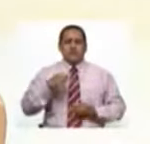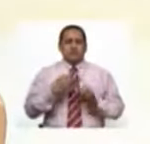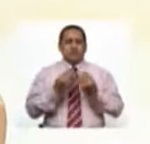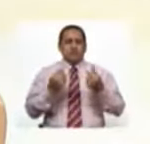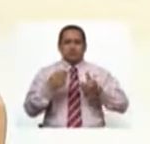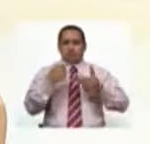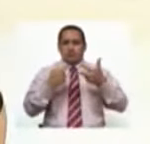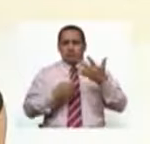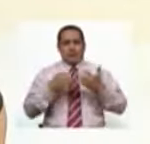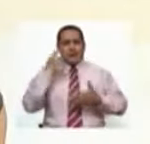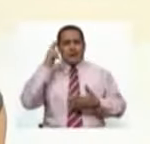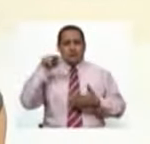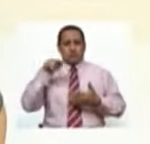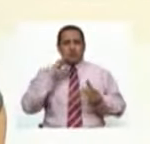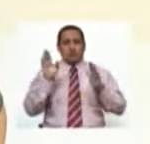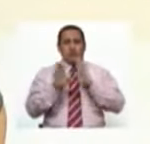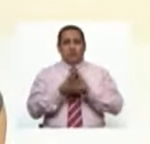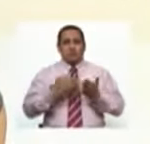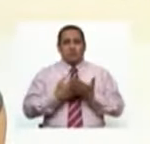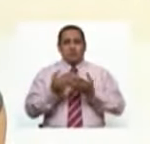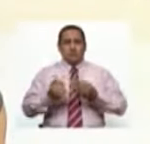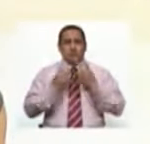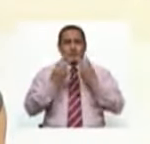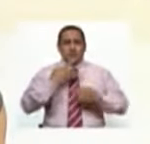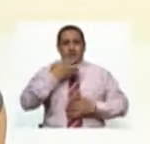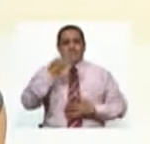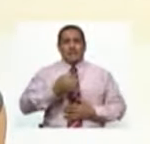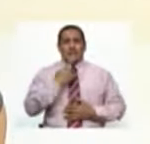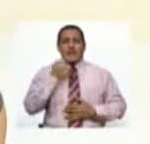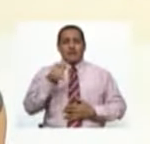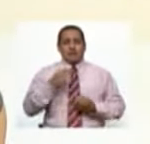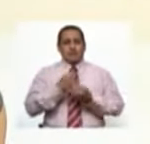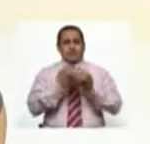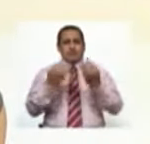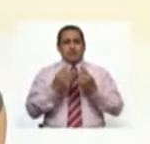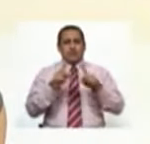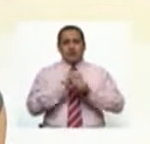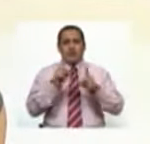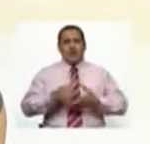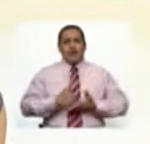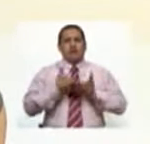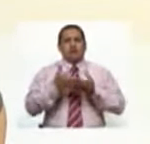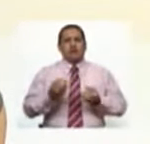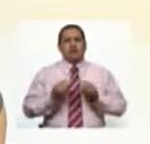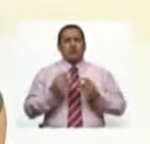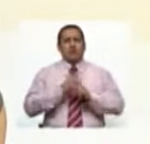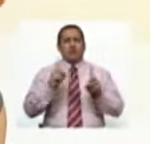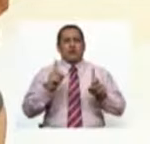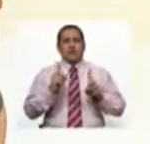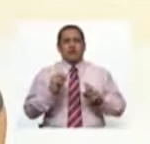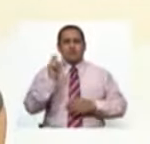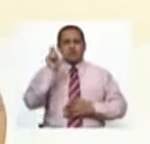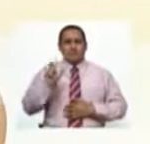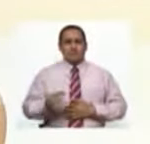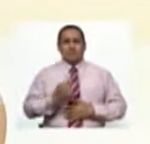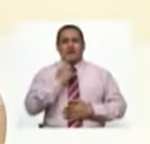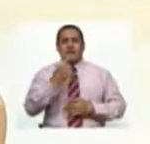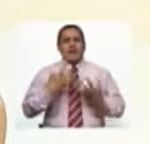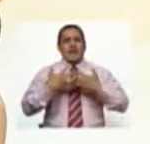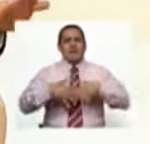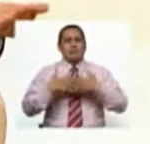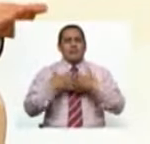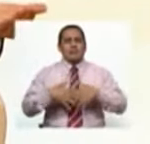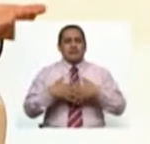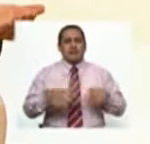Hay razones puntuales que hacen, de hecho, efectivamente los estereotipos no ayudan, ¿no? No porque uno sea